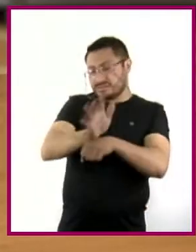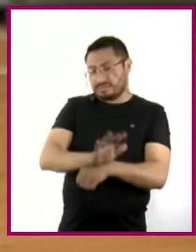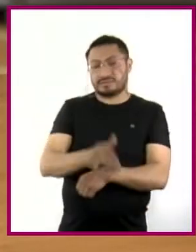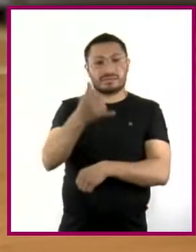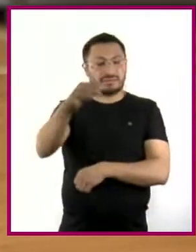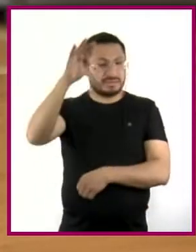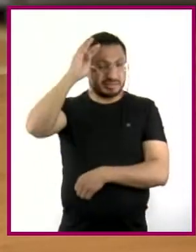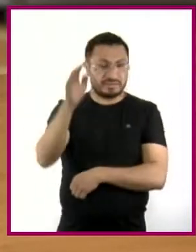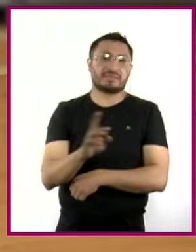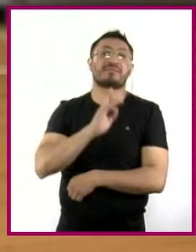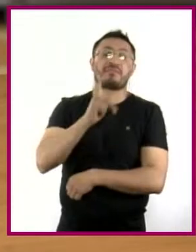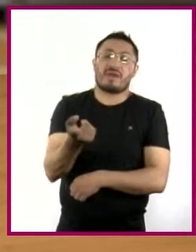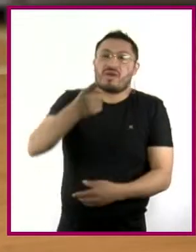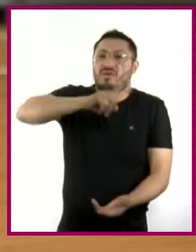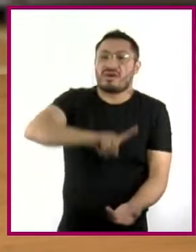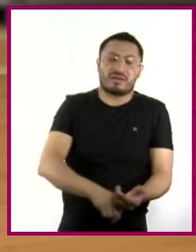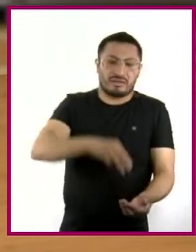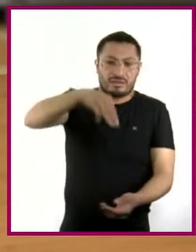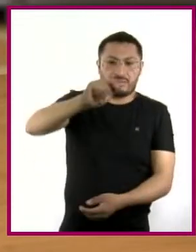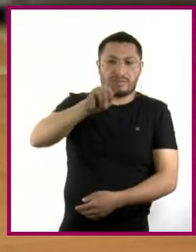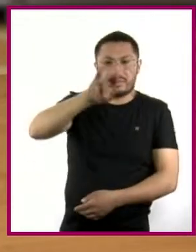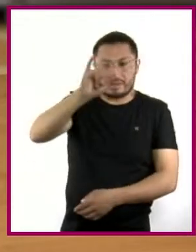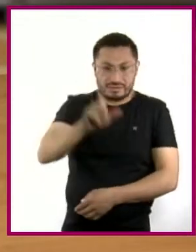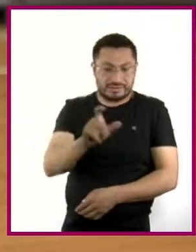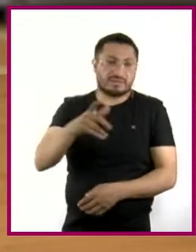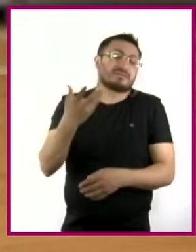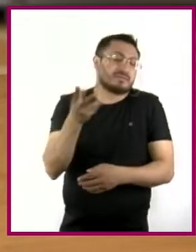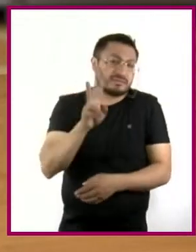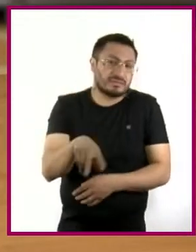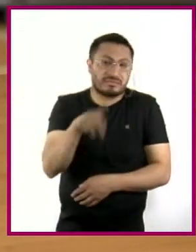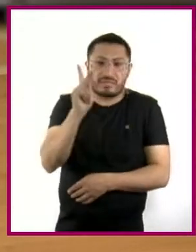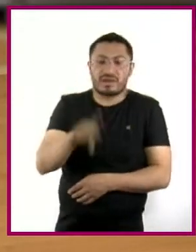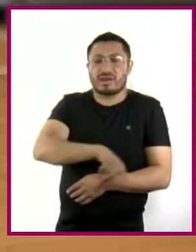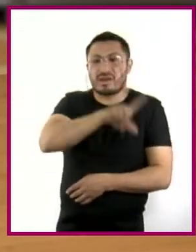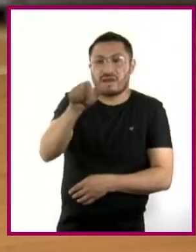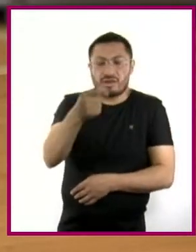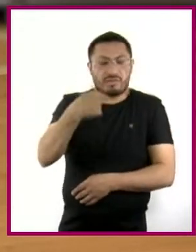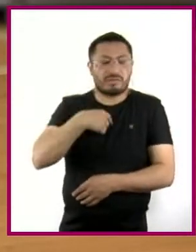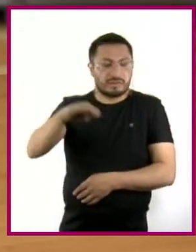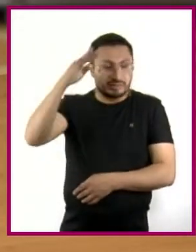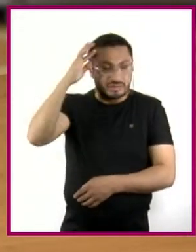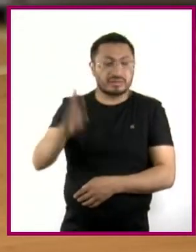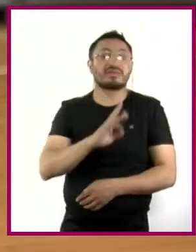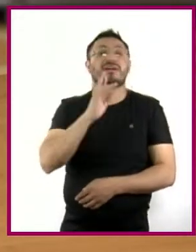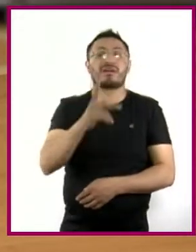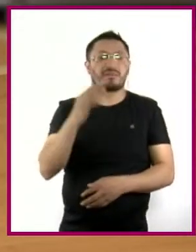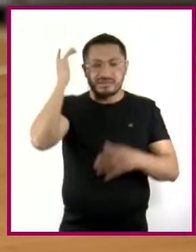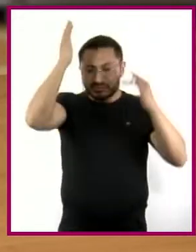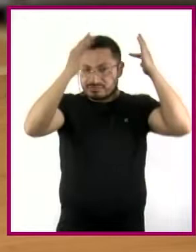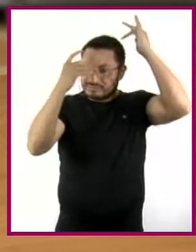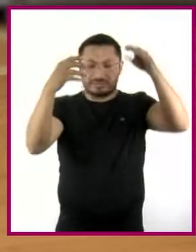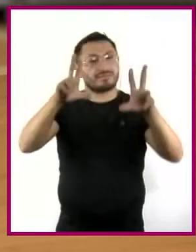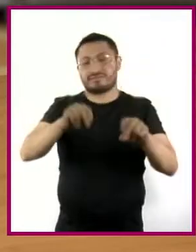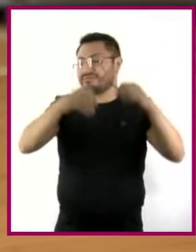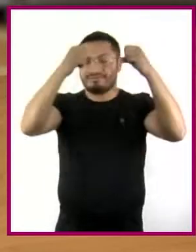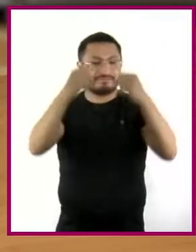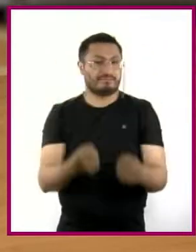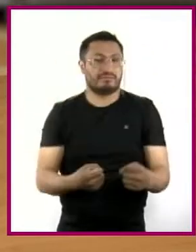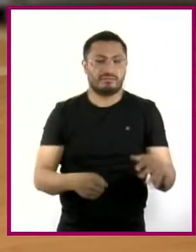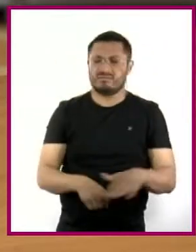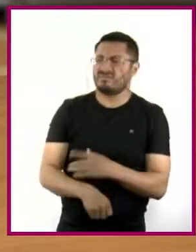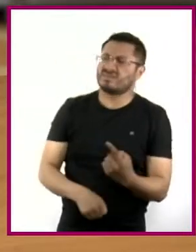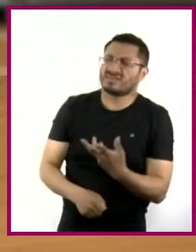que hubiera estado mejor dentro de la Matrix que afuera. Pero luego lo pensé mejor y ya no estoy tan seguro. ¿Por qué